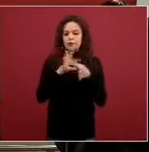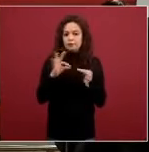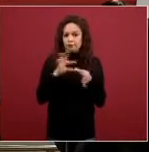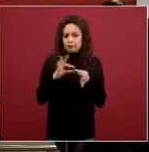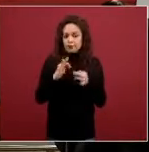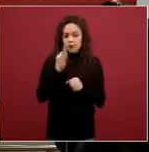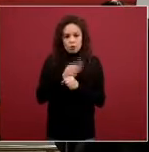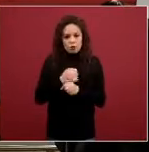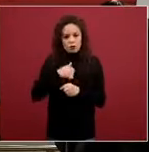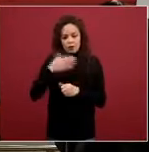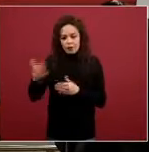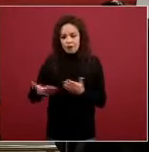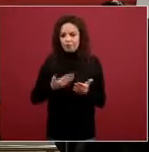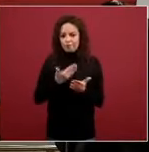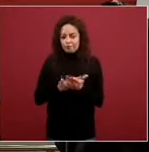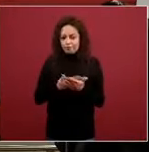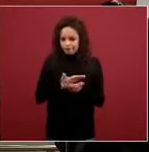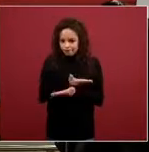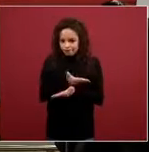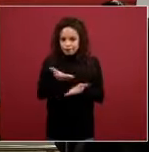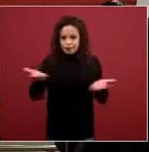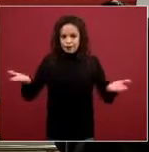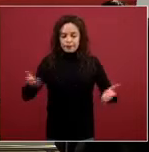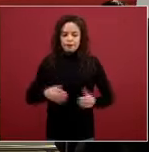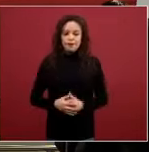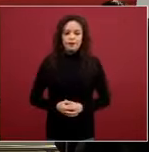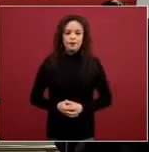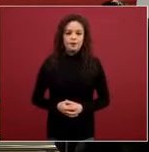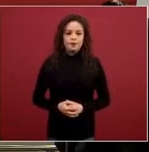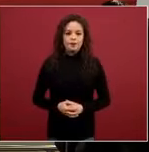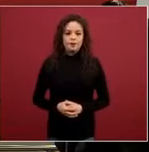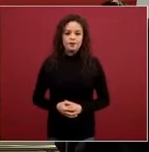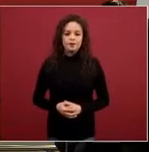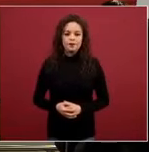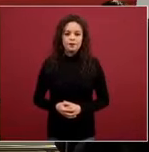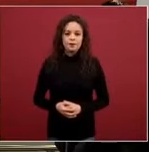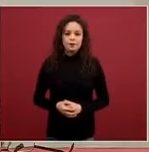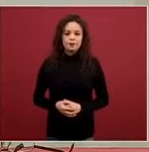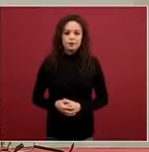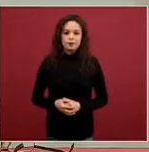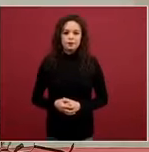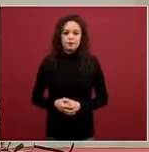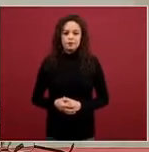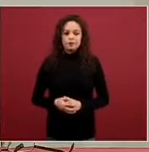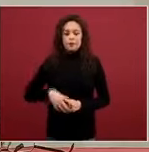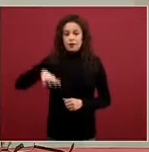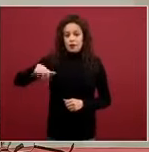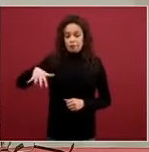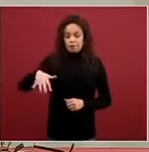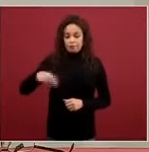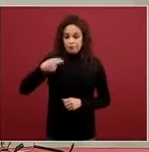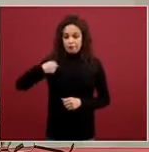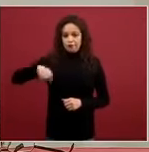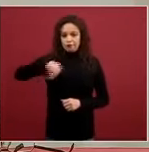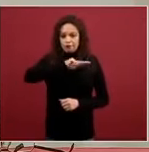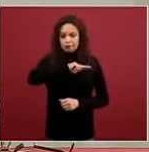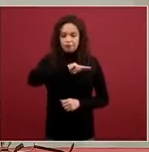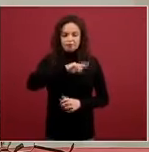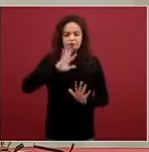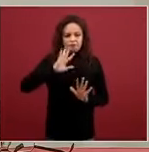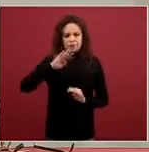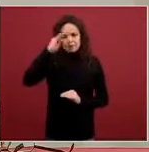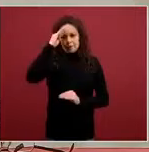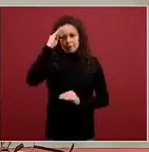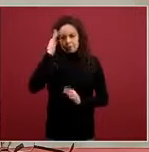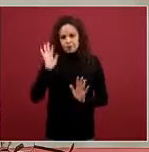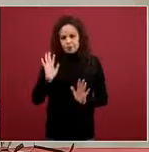aquí a presentar. Nosotros habíamos planteado, parece un tema de nomenclatura, pero para